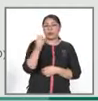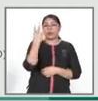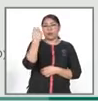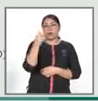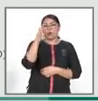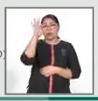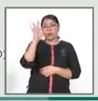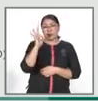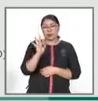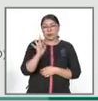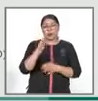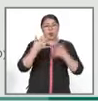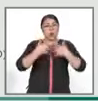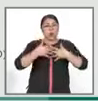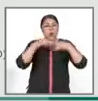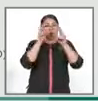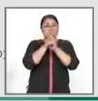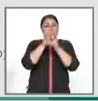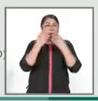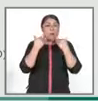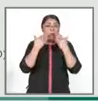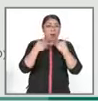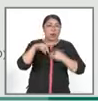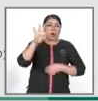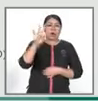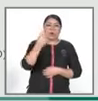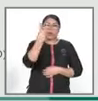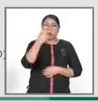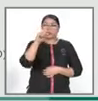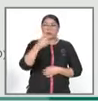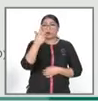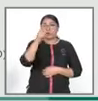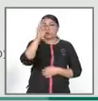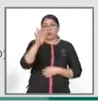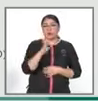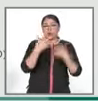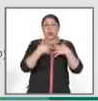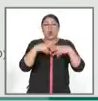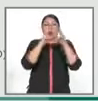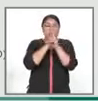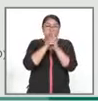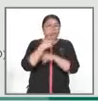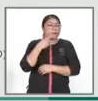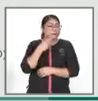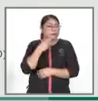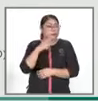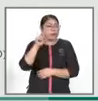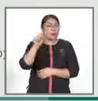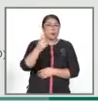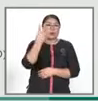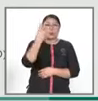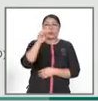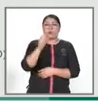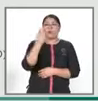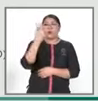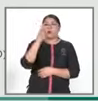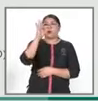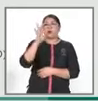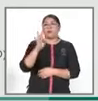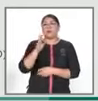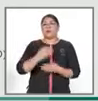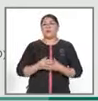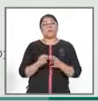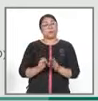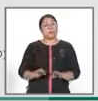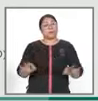35.9 sin ventilador el 42.8 por con ventilador el 24.4 por.